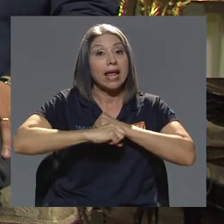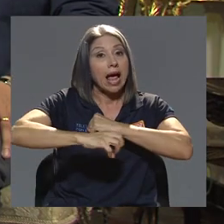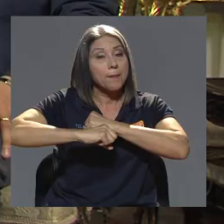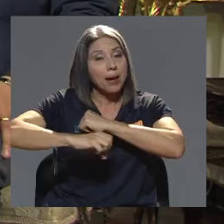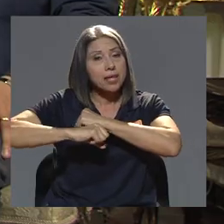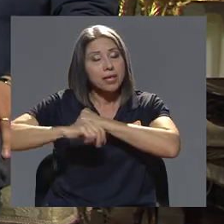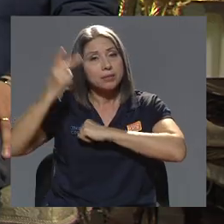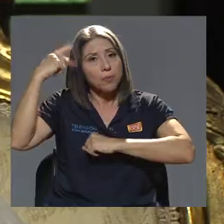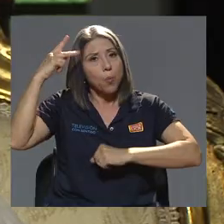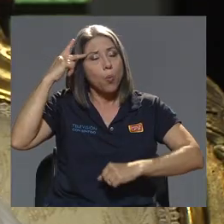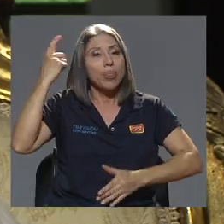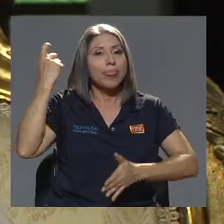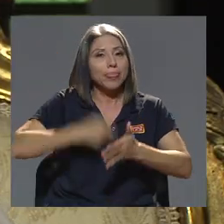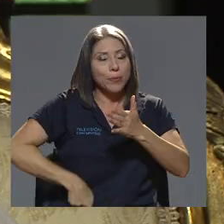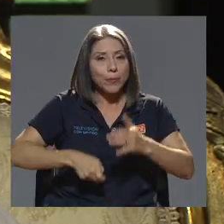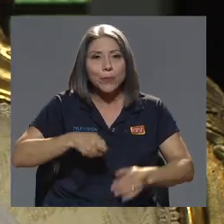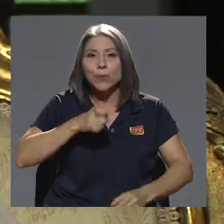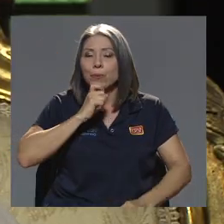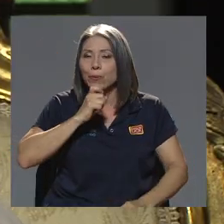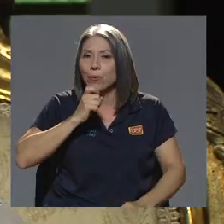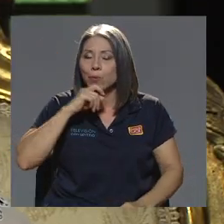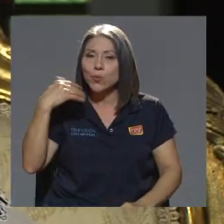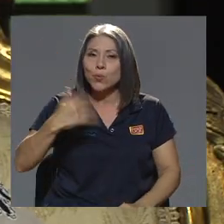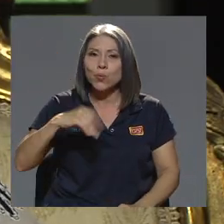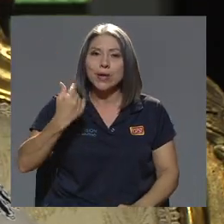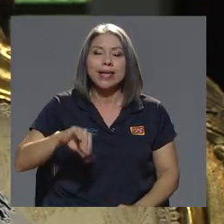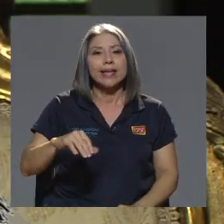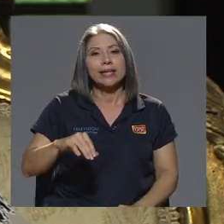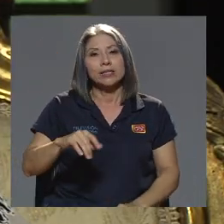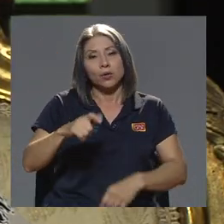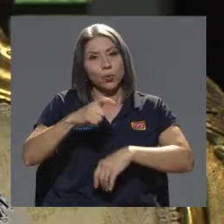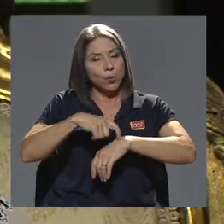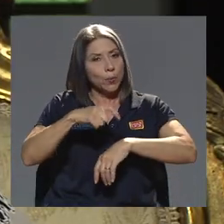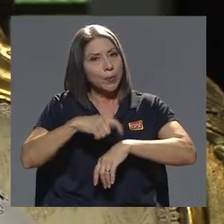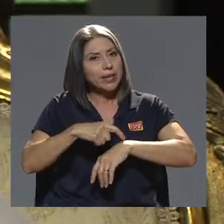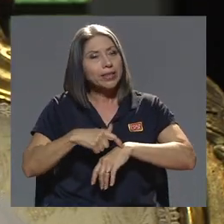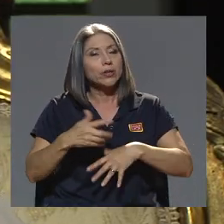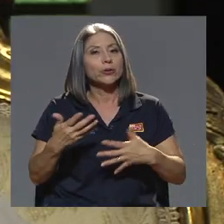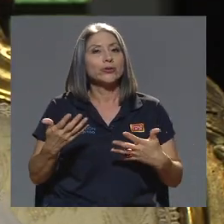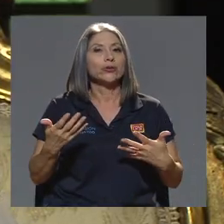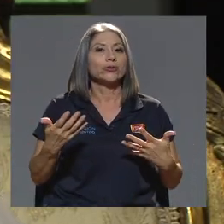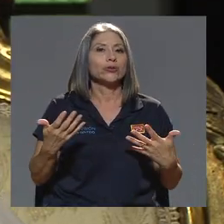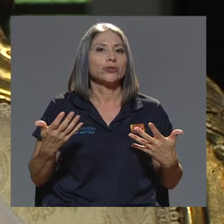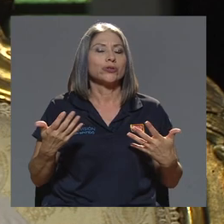fueron duras, difíciles, hubo momentos en que